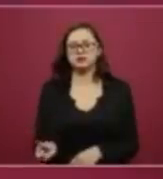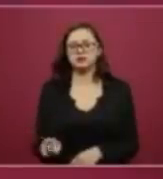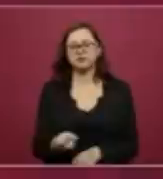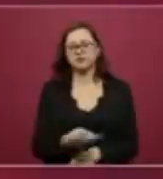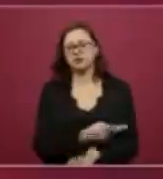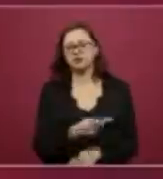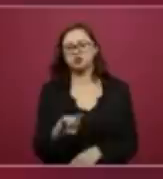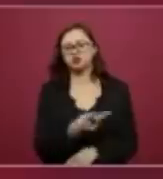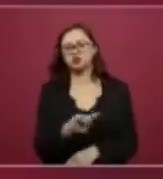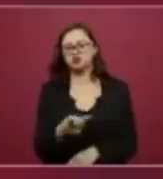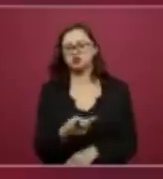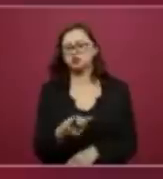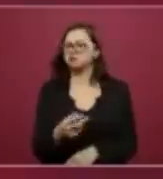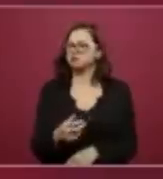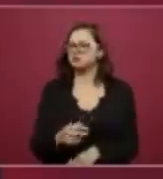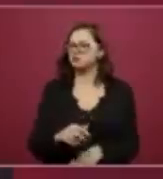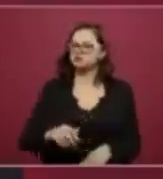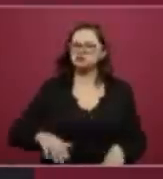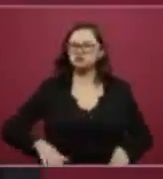asesinados